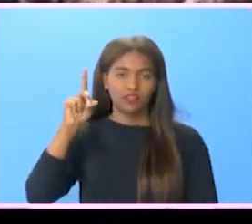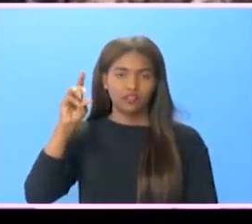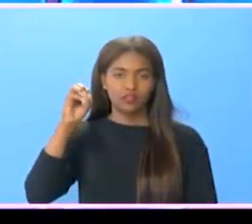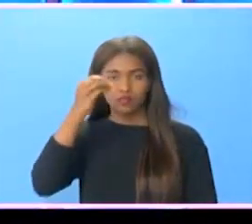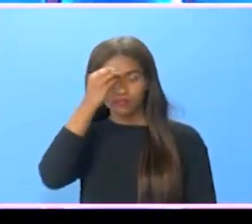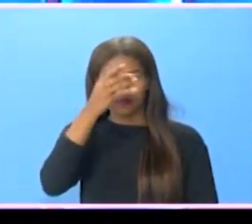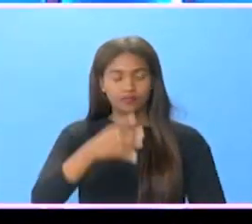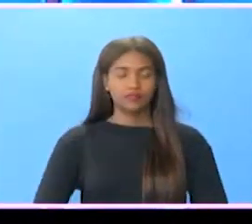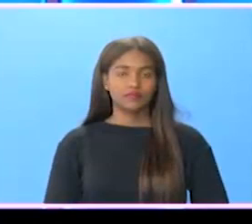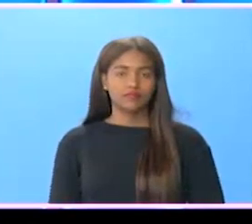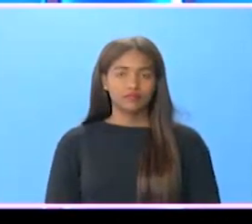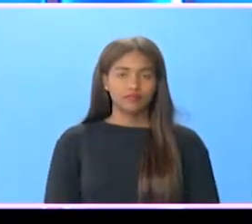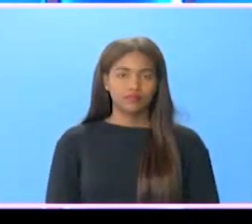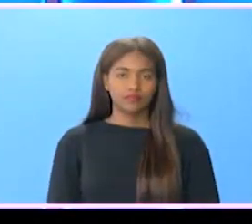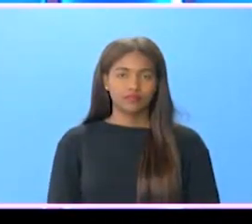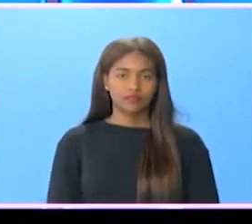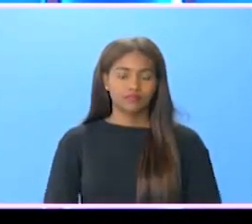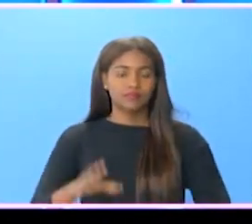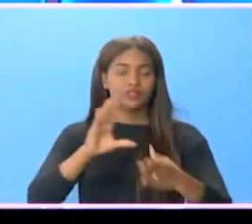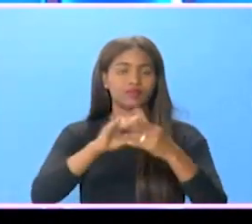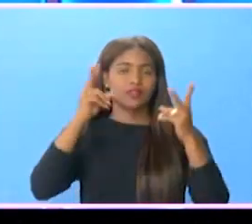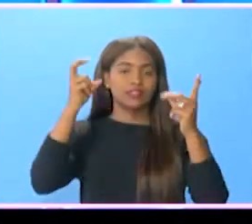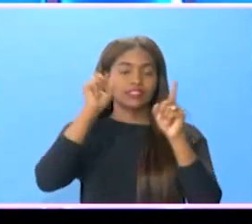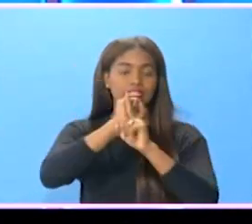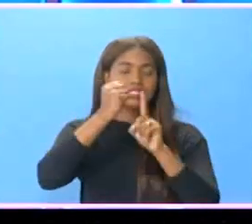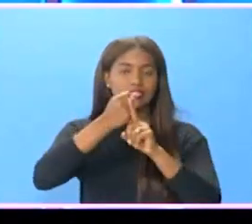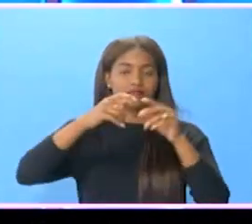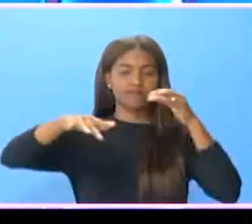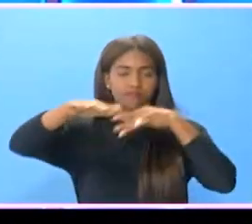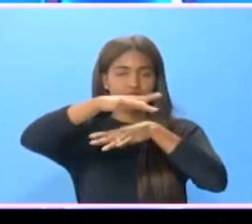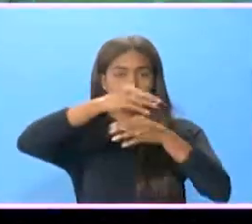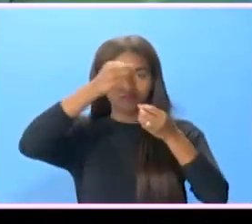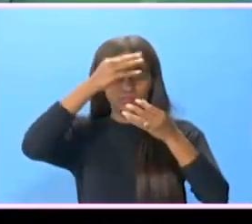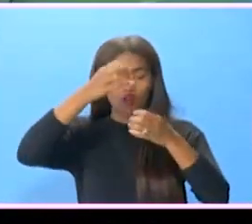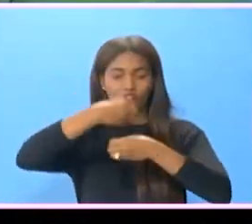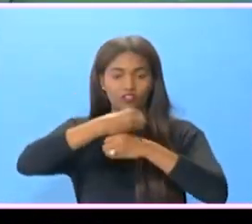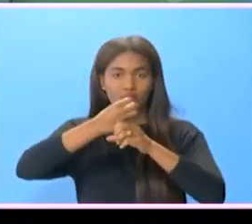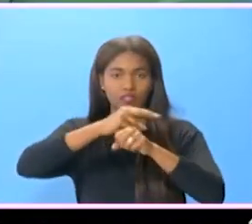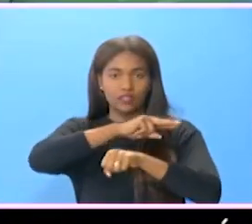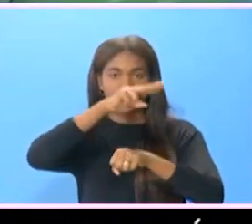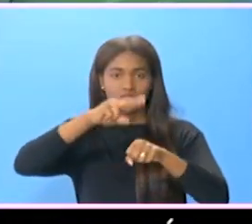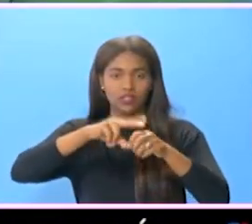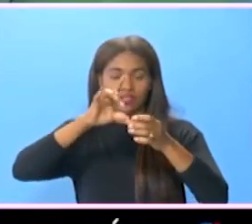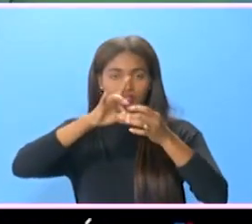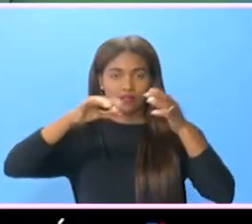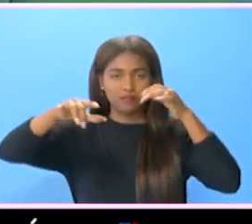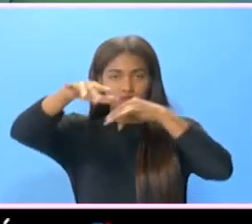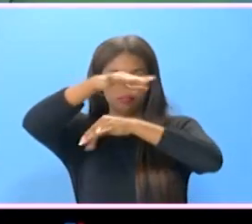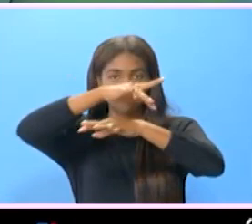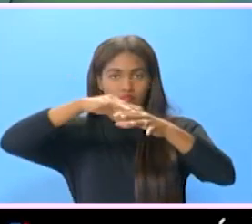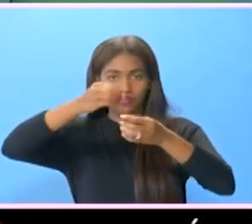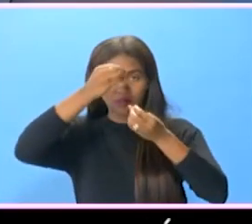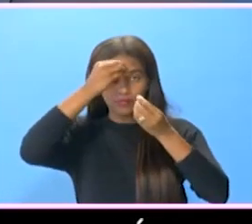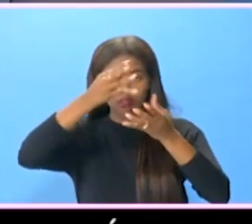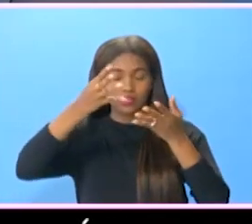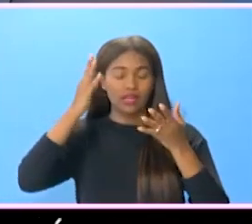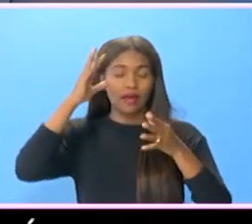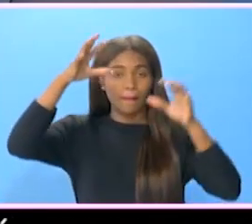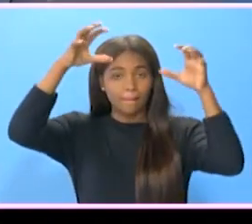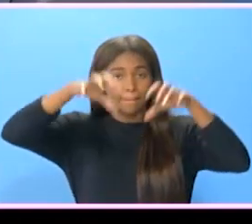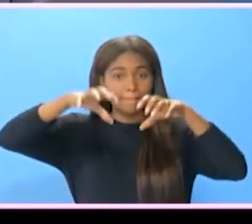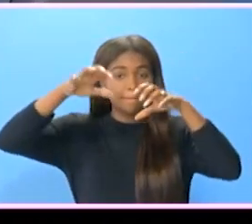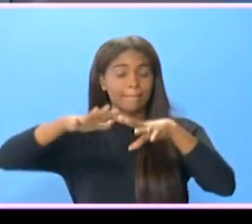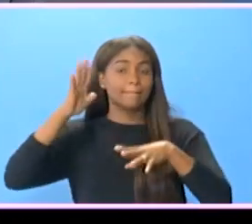Veras. Señores, hablemos de las condiciones del clima, y es que la Oficina Nacional de Meteorología anunció